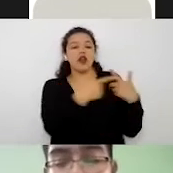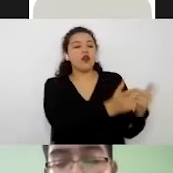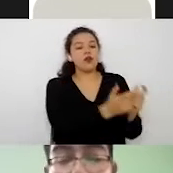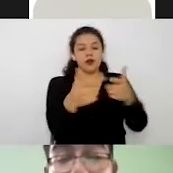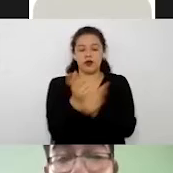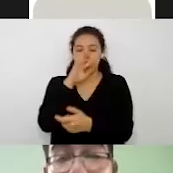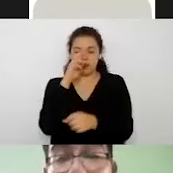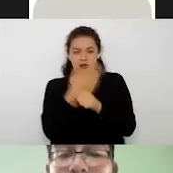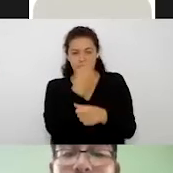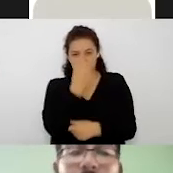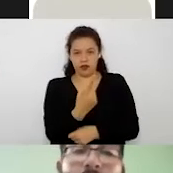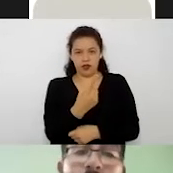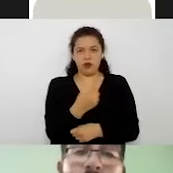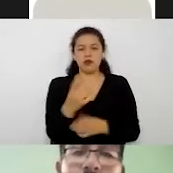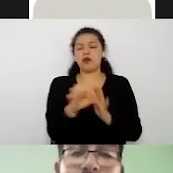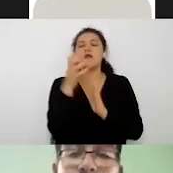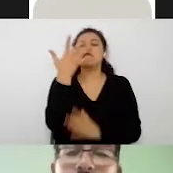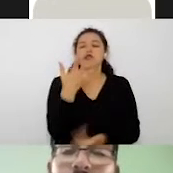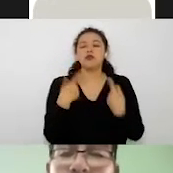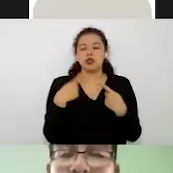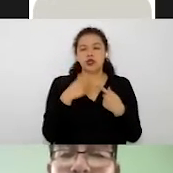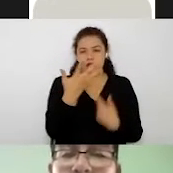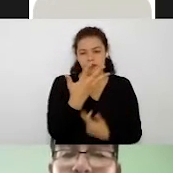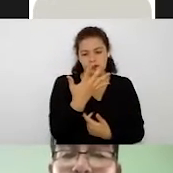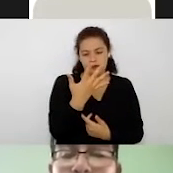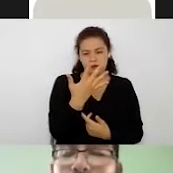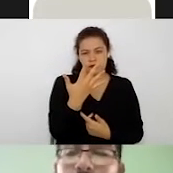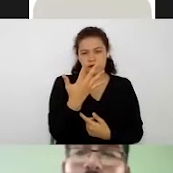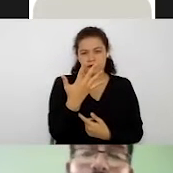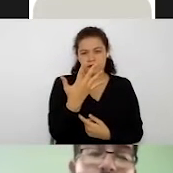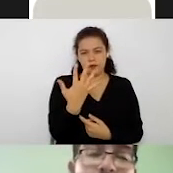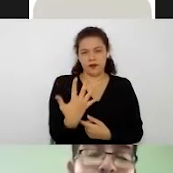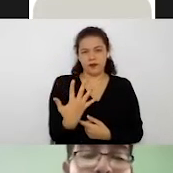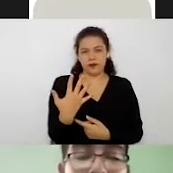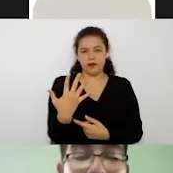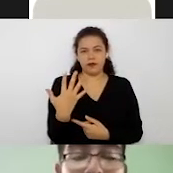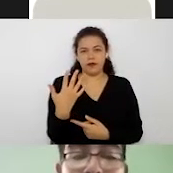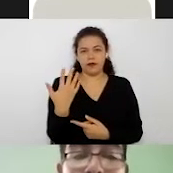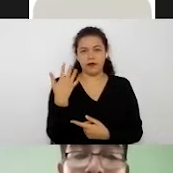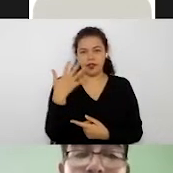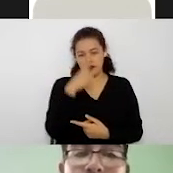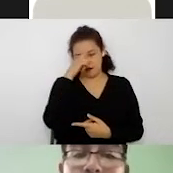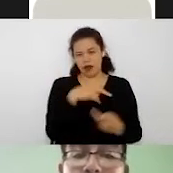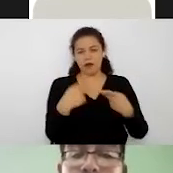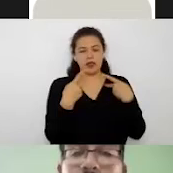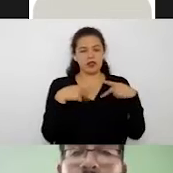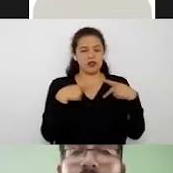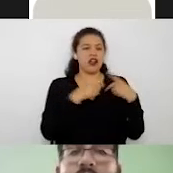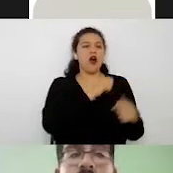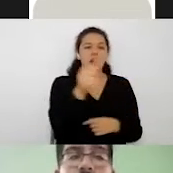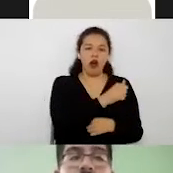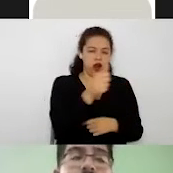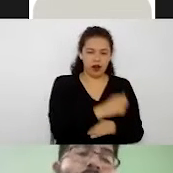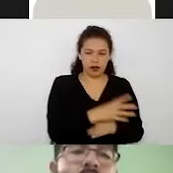Entonces, digamos que somos 5 personas, solo las que están en el inmueble junto con población flotante. Entonces, las personas